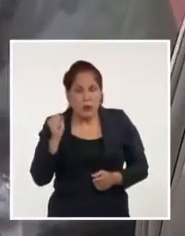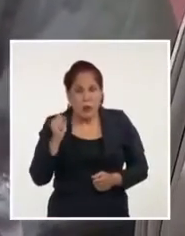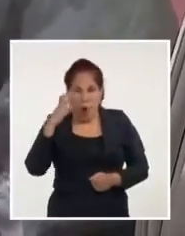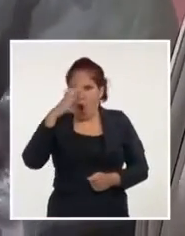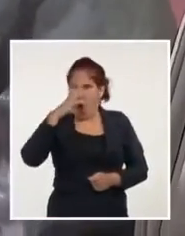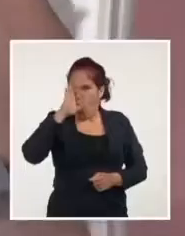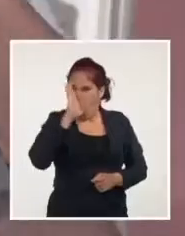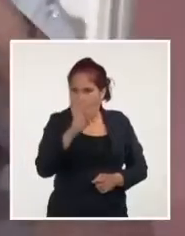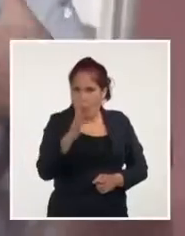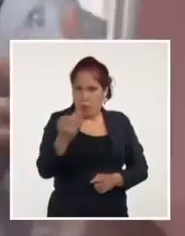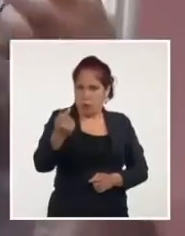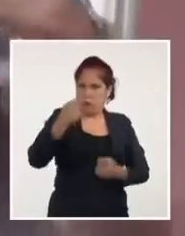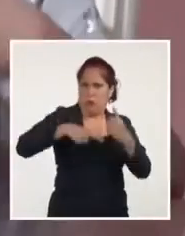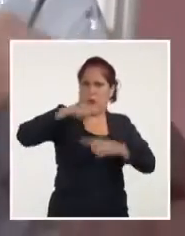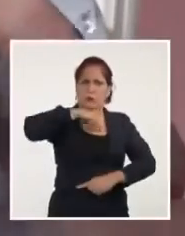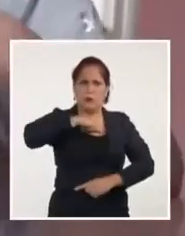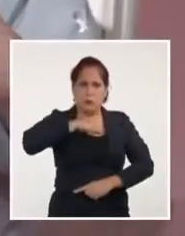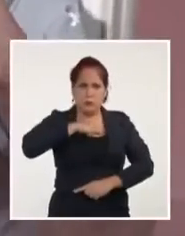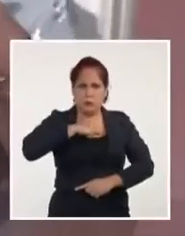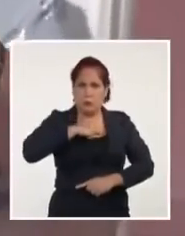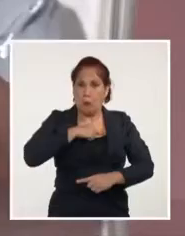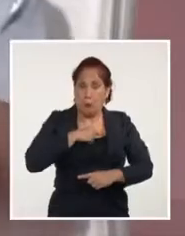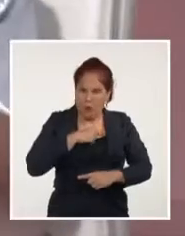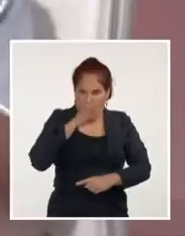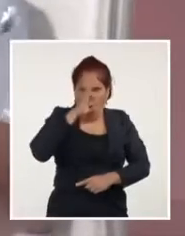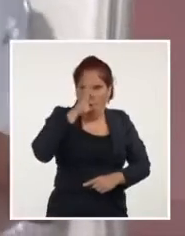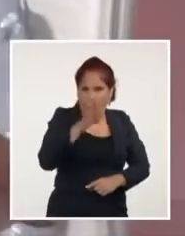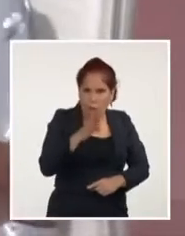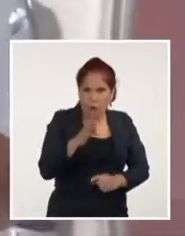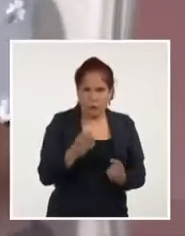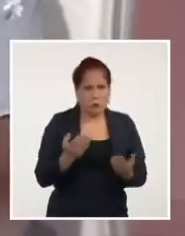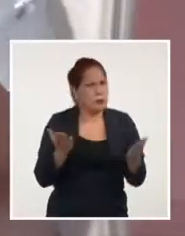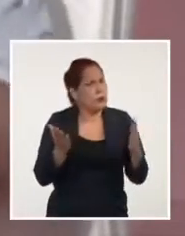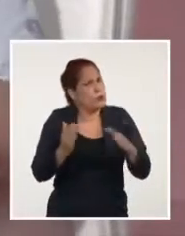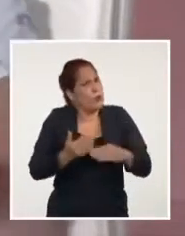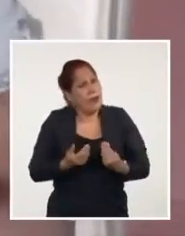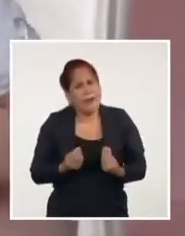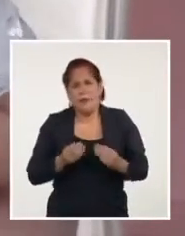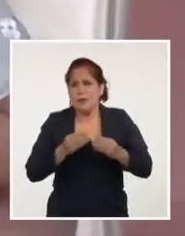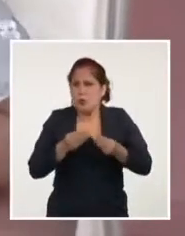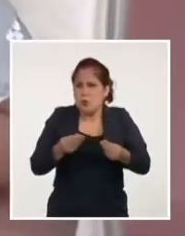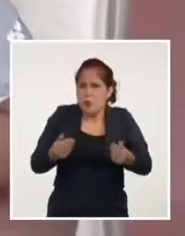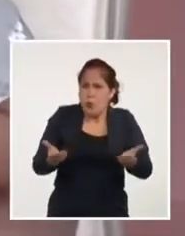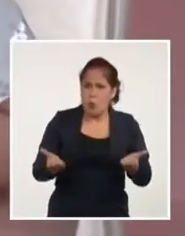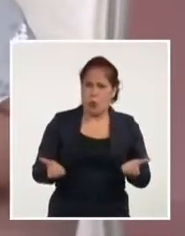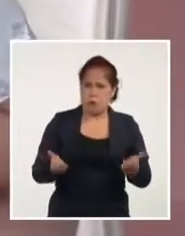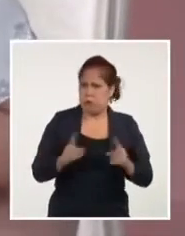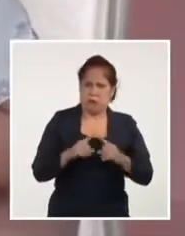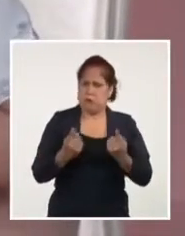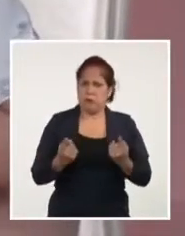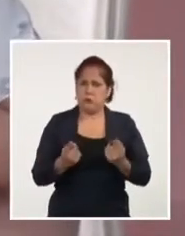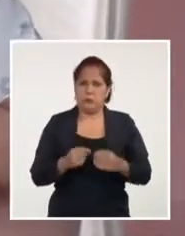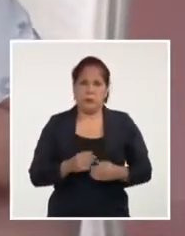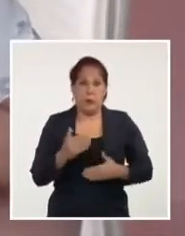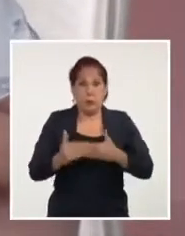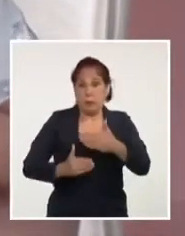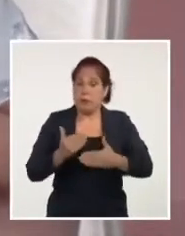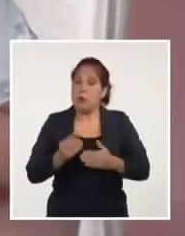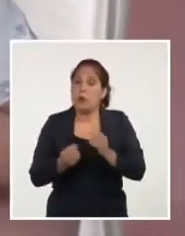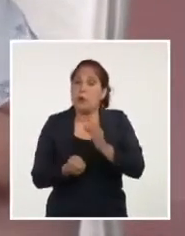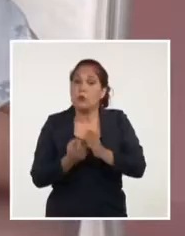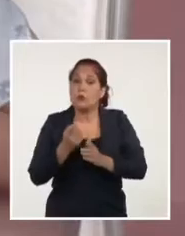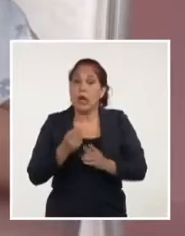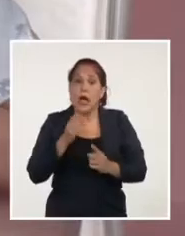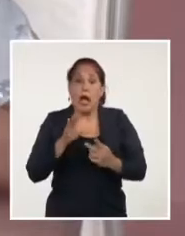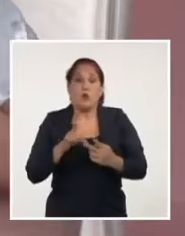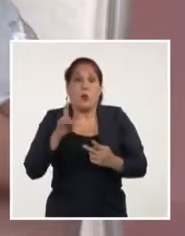venir hacia mí? ¿Por qué yo tengo que apropiarme de eso cuando realmente no lo es? Bien, yo agregaría incluso a estos procesos que no es casual que en